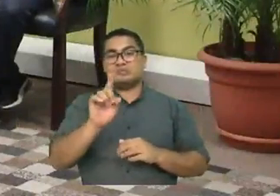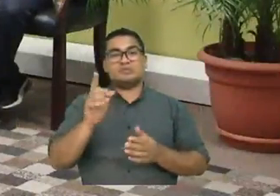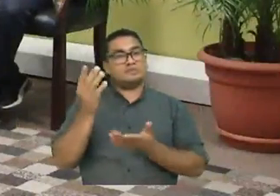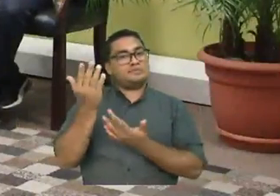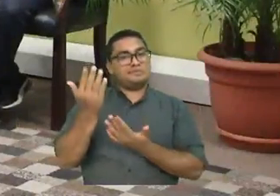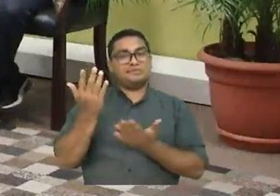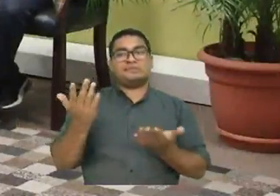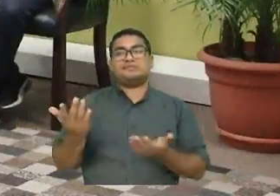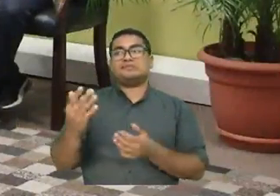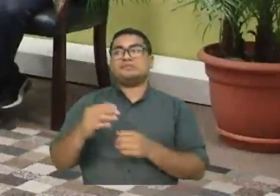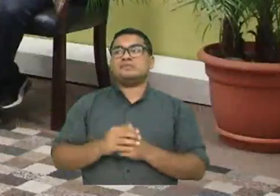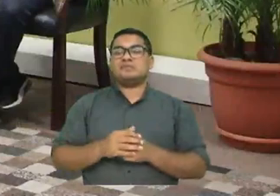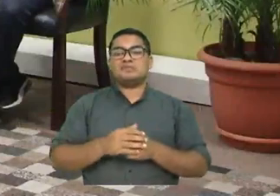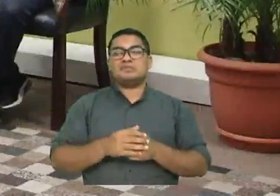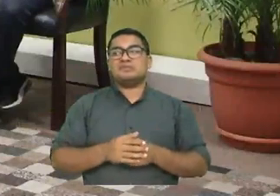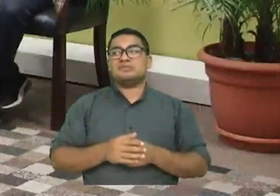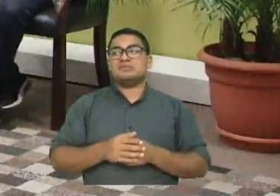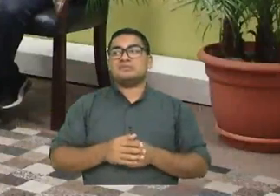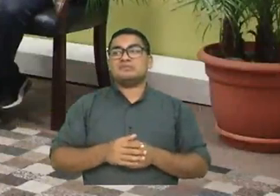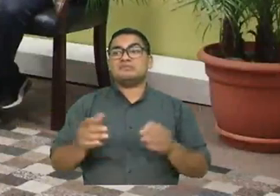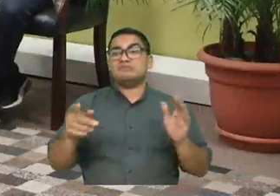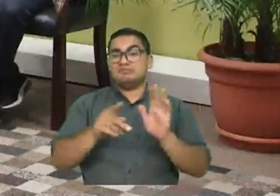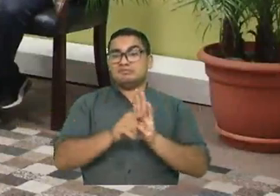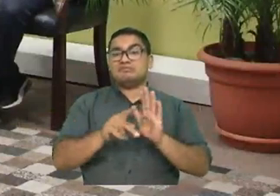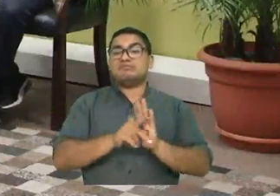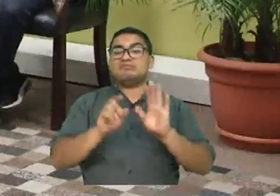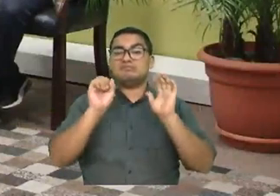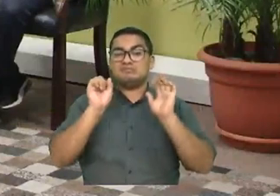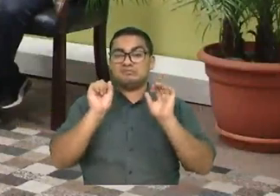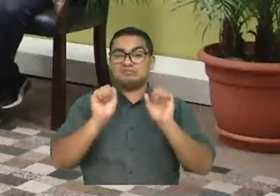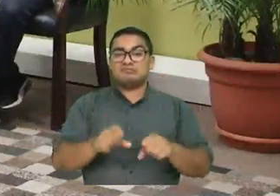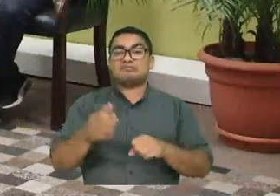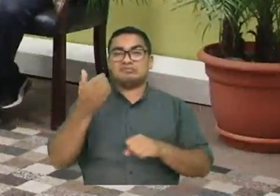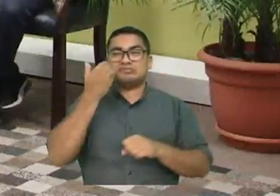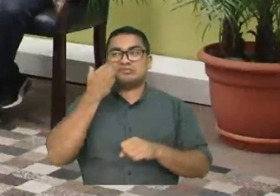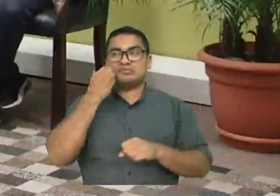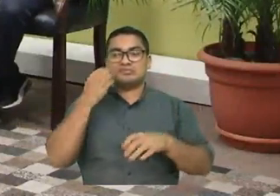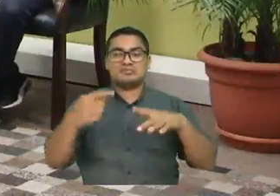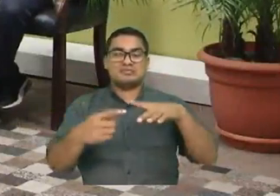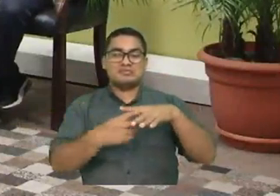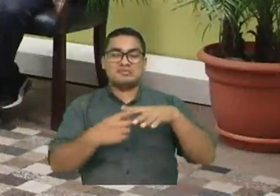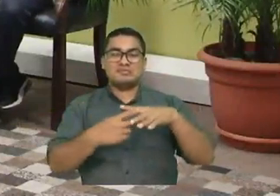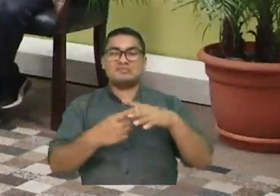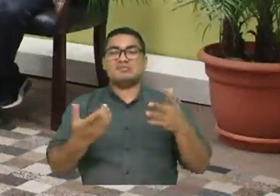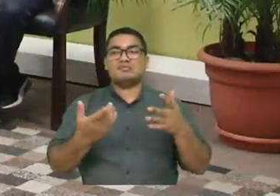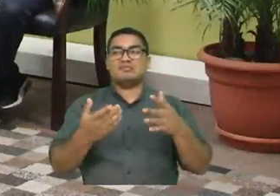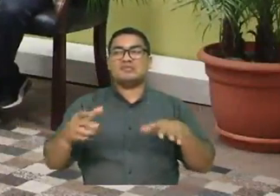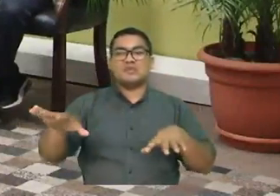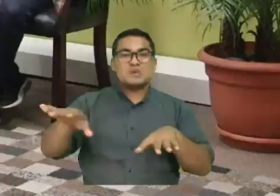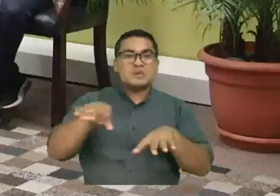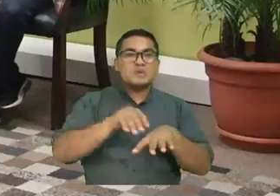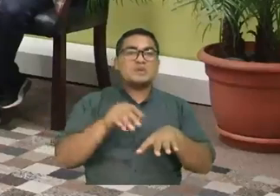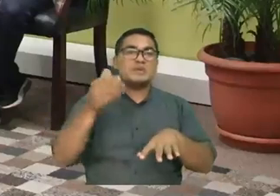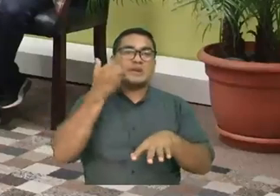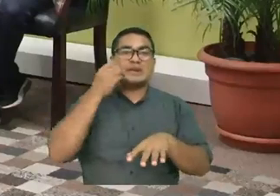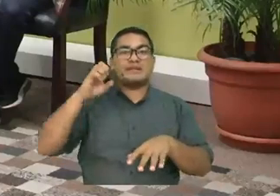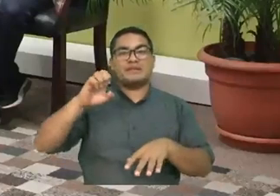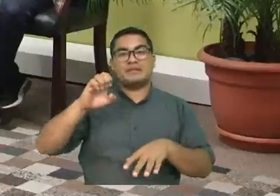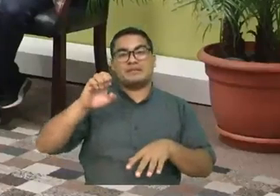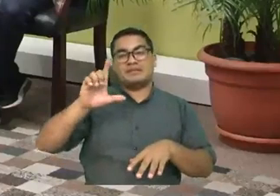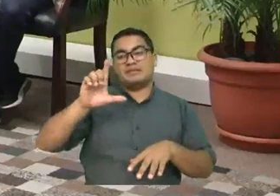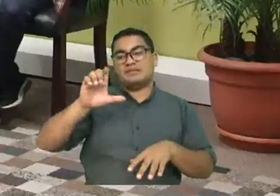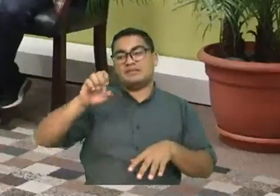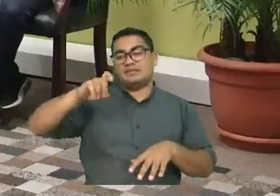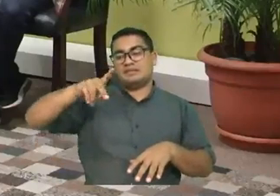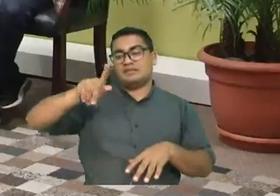mencionando, tenemos el riesgo de una infección por hongo, por bacteria, en este caso la leptospirosis,